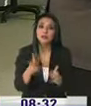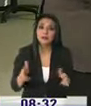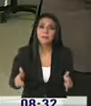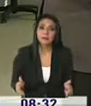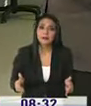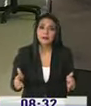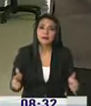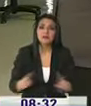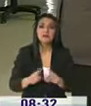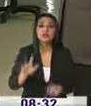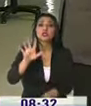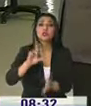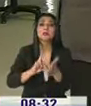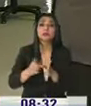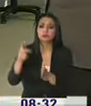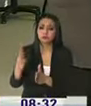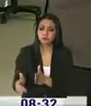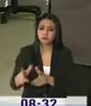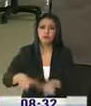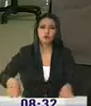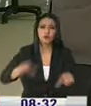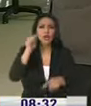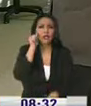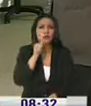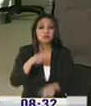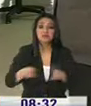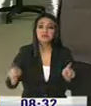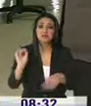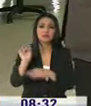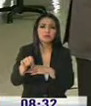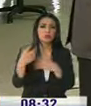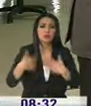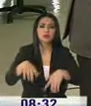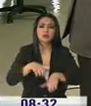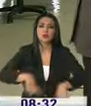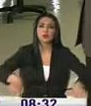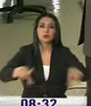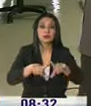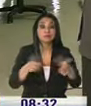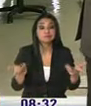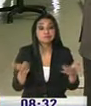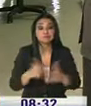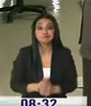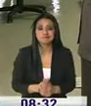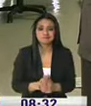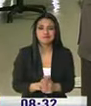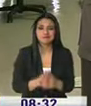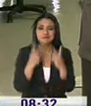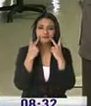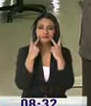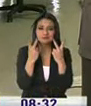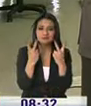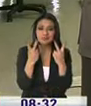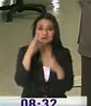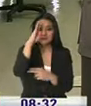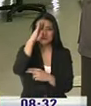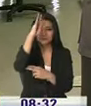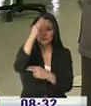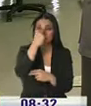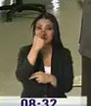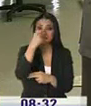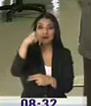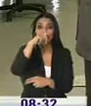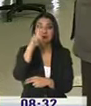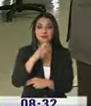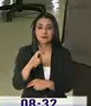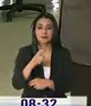parqueaderos, 5 minutitos no se parquean. Además, ¿dónde este les da la gana? Esa es la verdad, somos muy mal llevados. Así es, así que le fue muy mal a nuestro querido Capi.